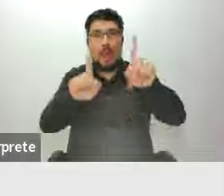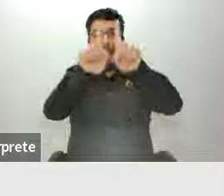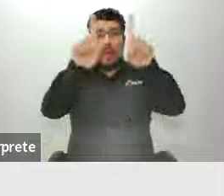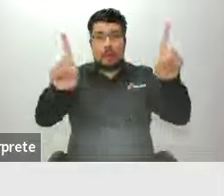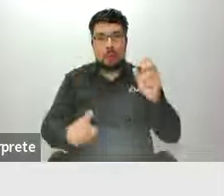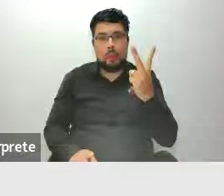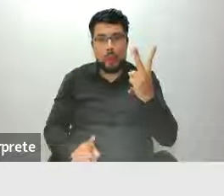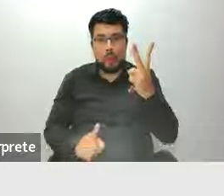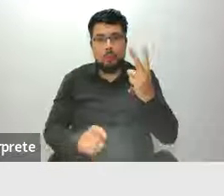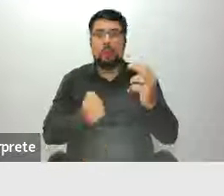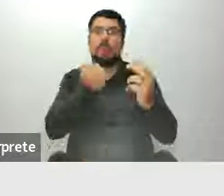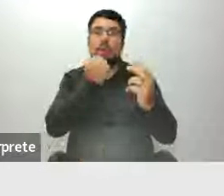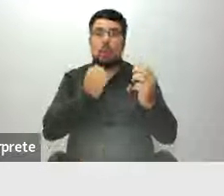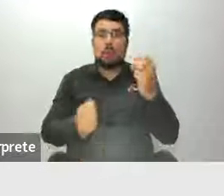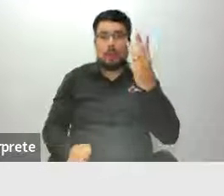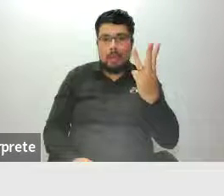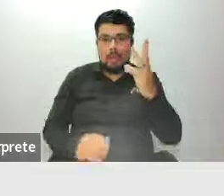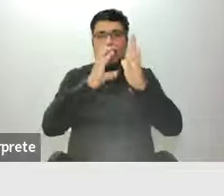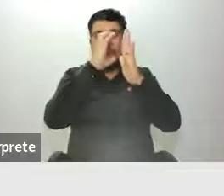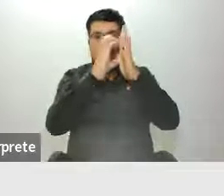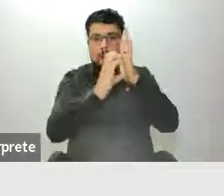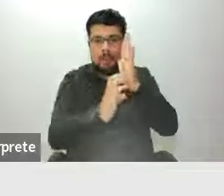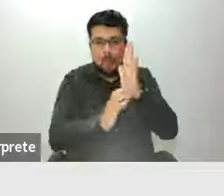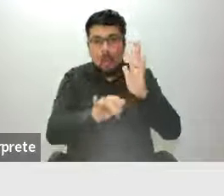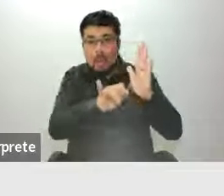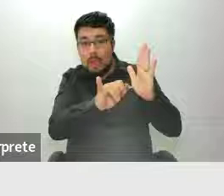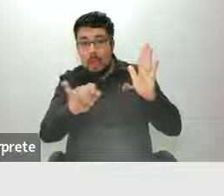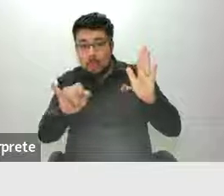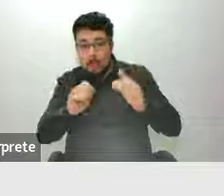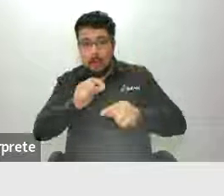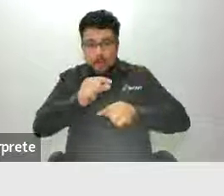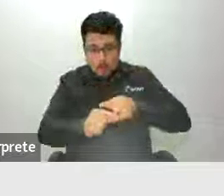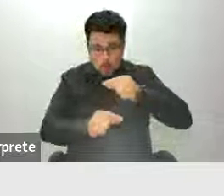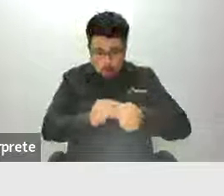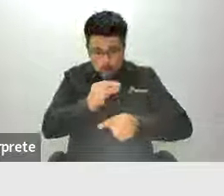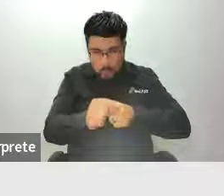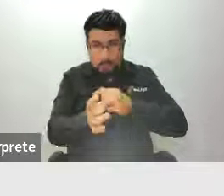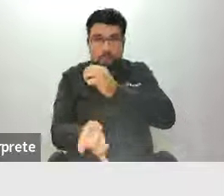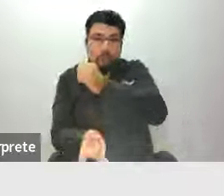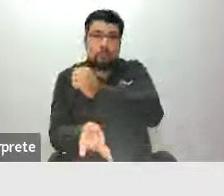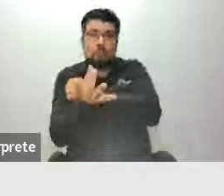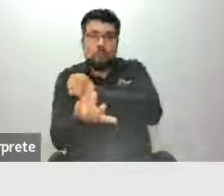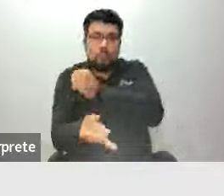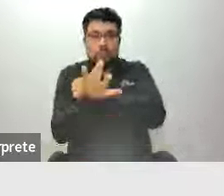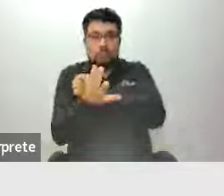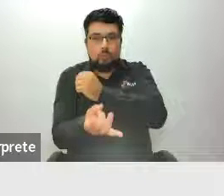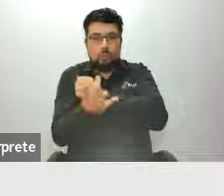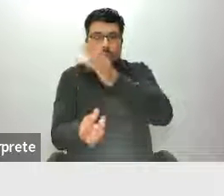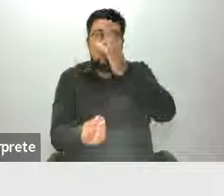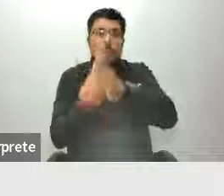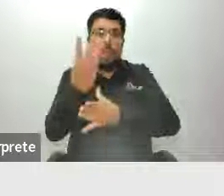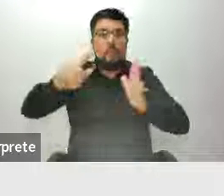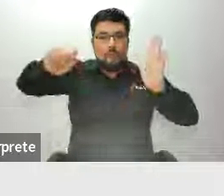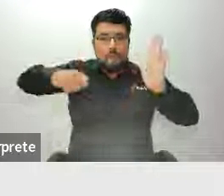capítulos, perdón, arriba, y hoy hemos ido subiendo paulatinamente durante este mes nuevos videos, ya como ustedes